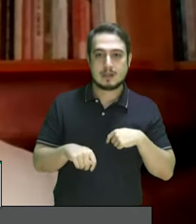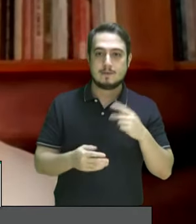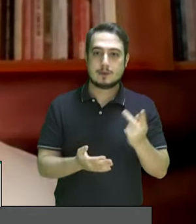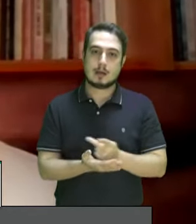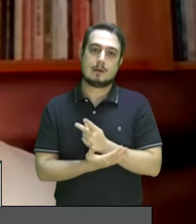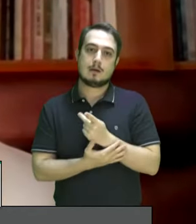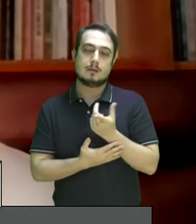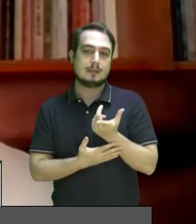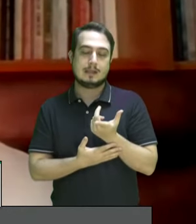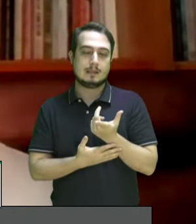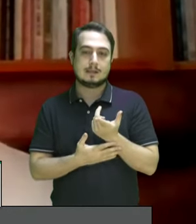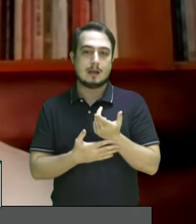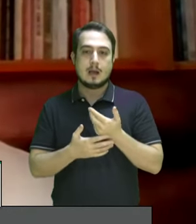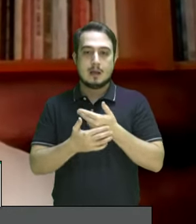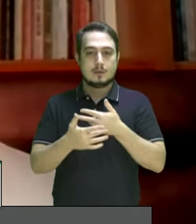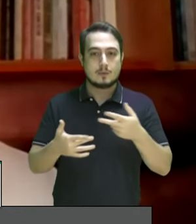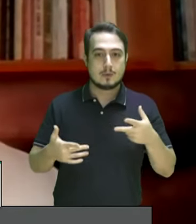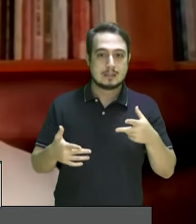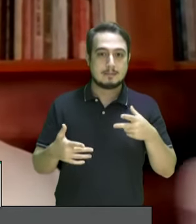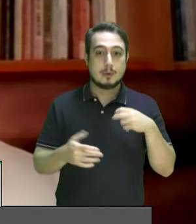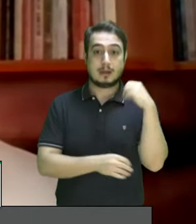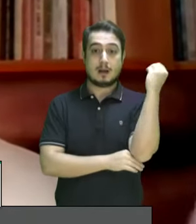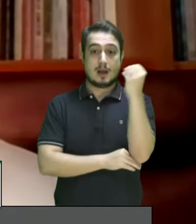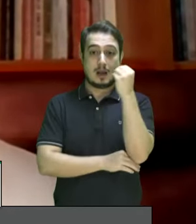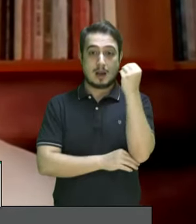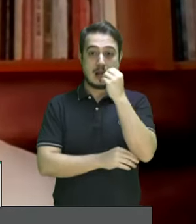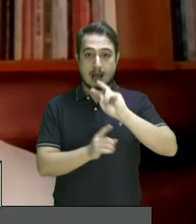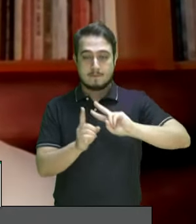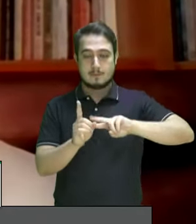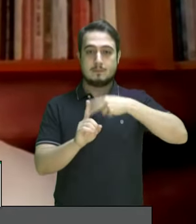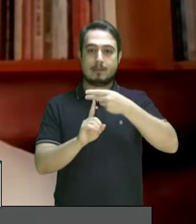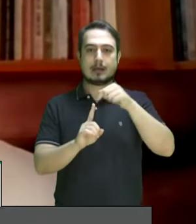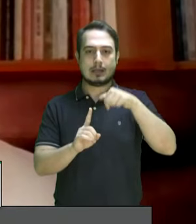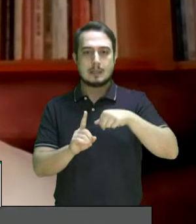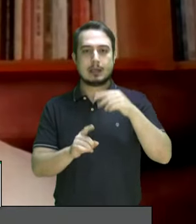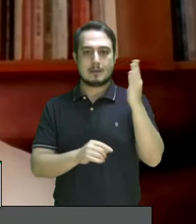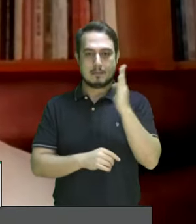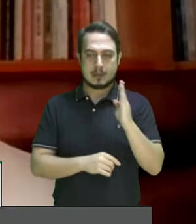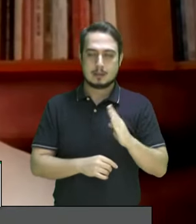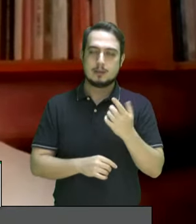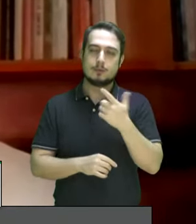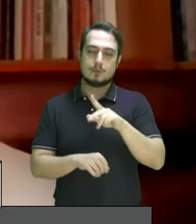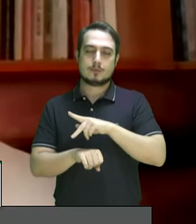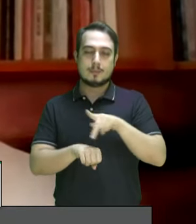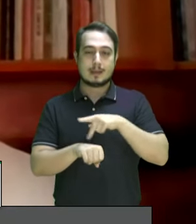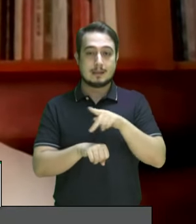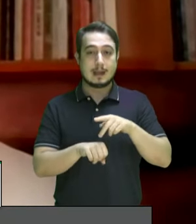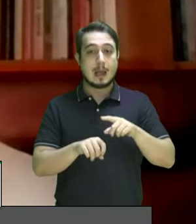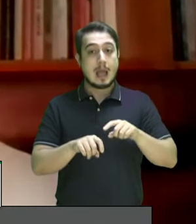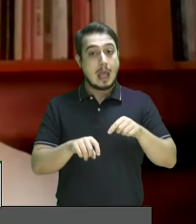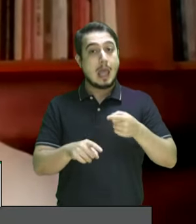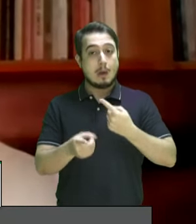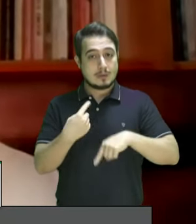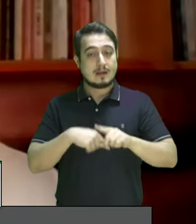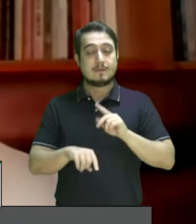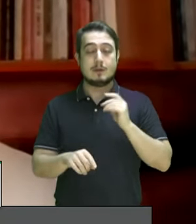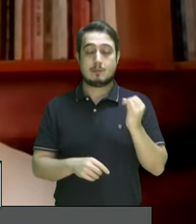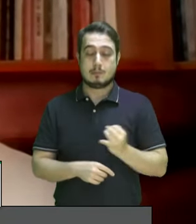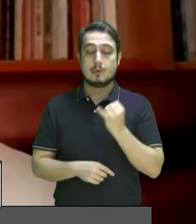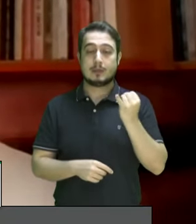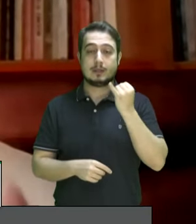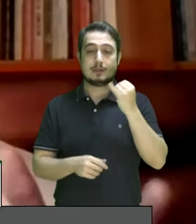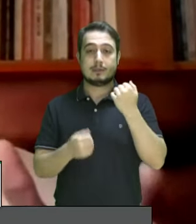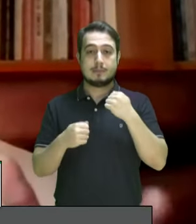puedan agravar mucho más la realidad en brasil y en nuestros países creo que es un desafío muy importante que tenemos